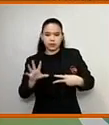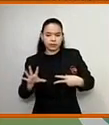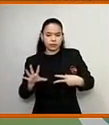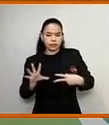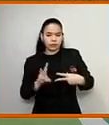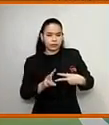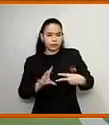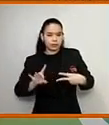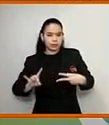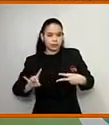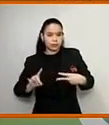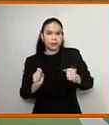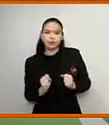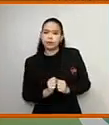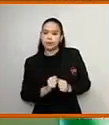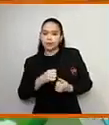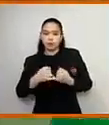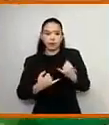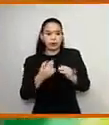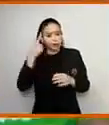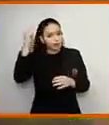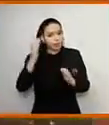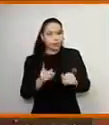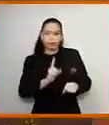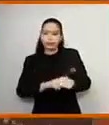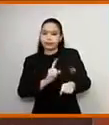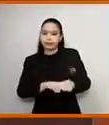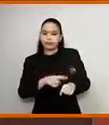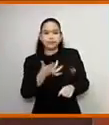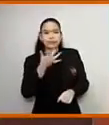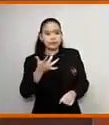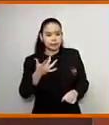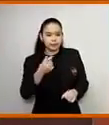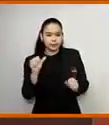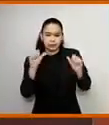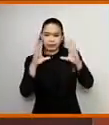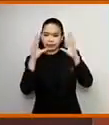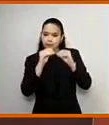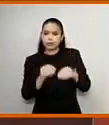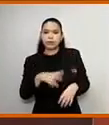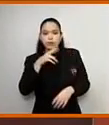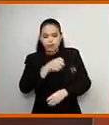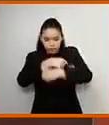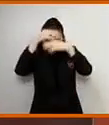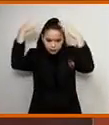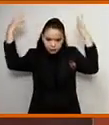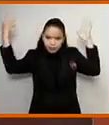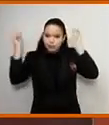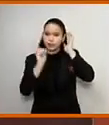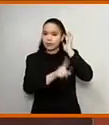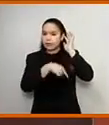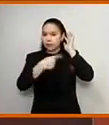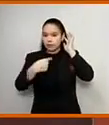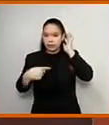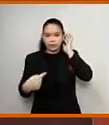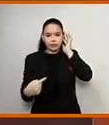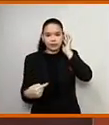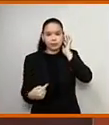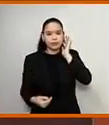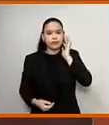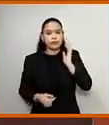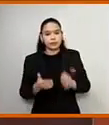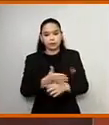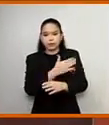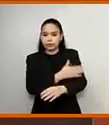y 78. Querido soñador, ya ha llegado tu momento favorito donde hacemos de tus sueños una realidad con la diaria.